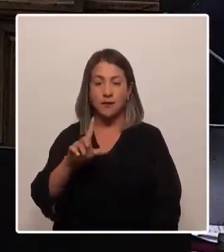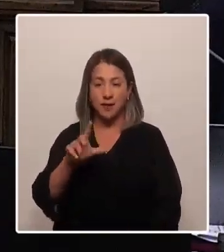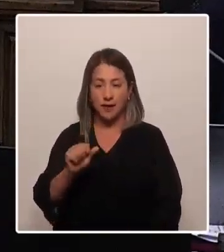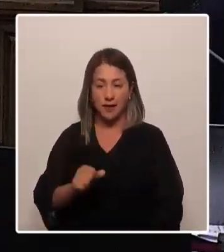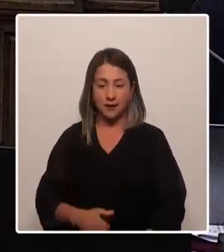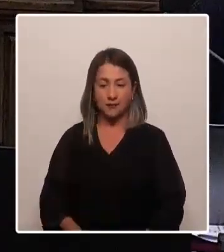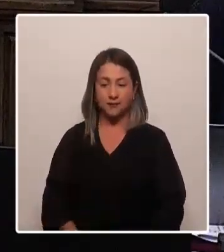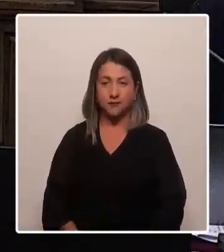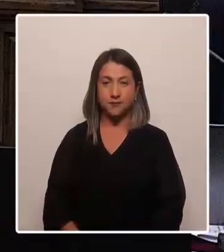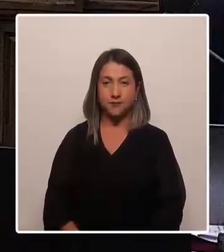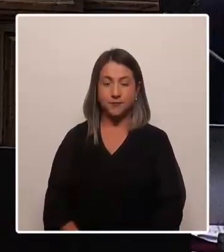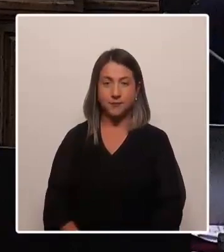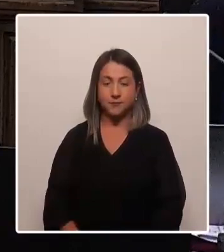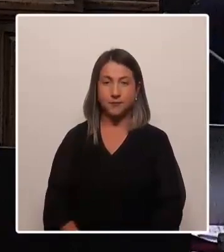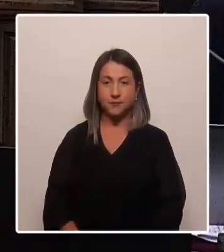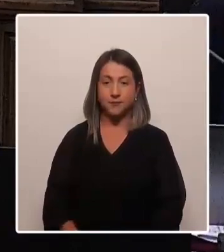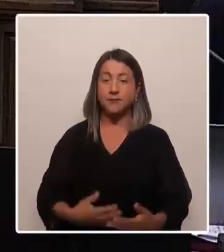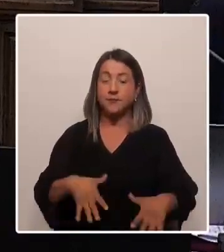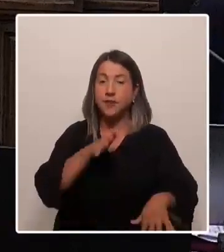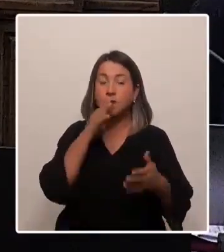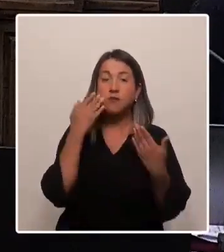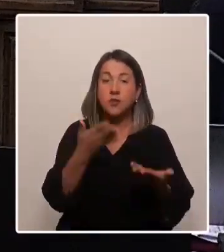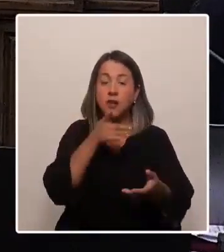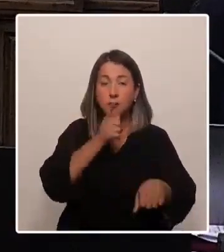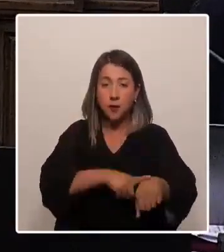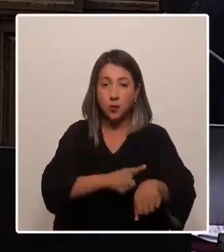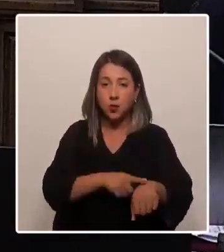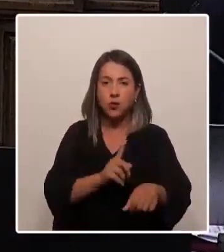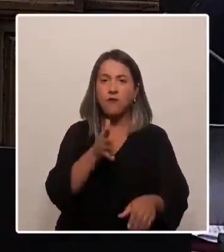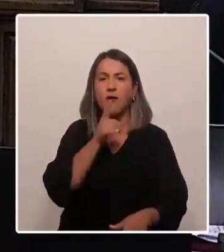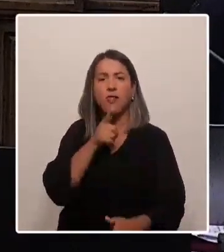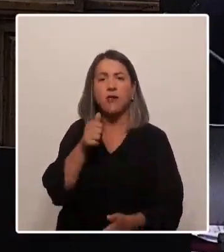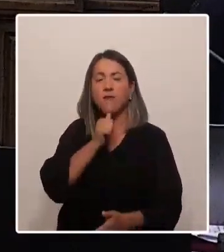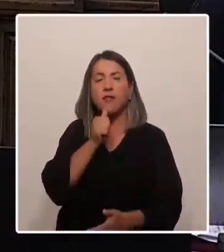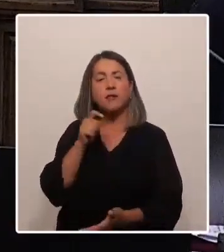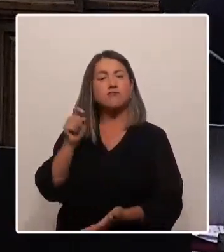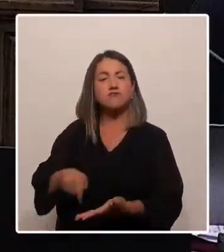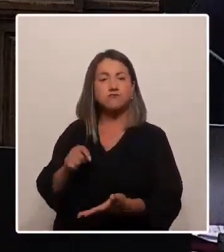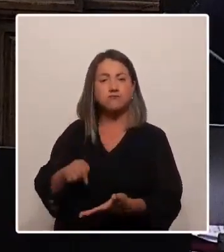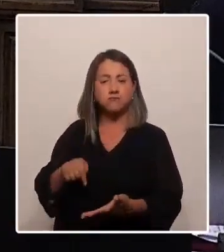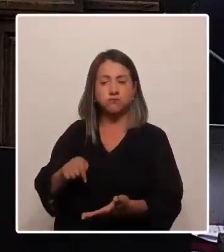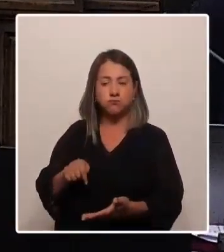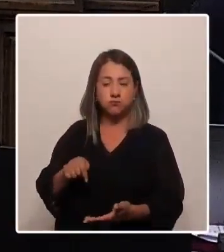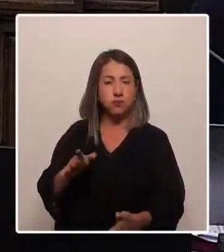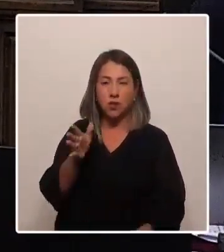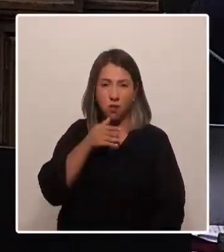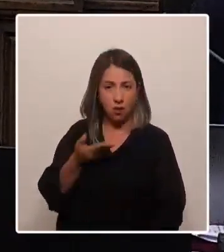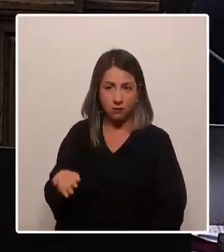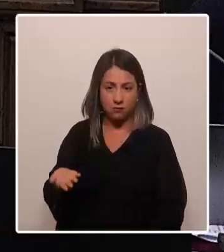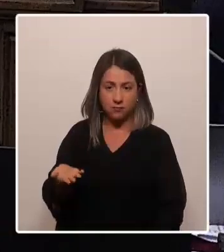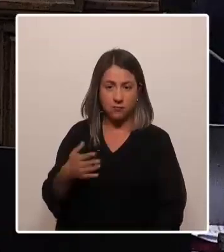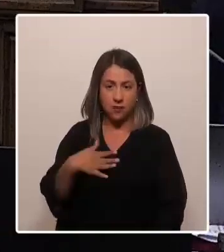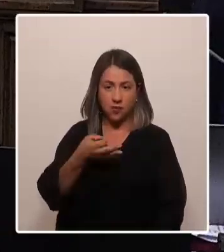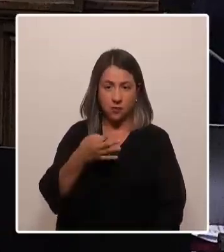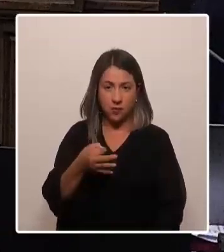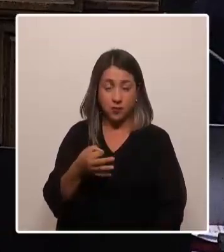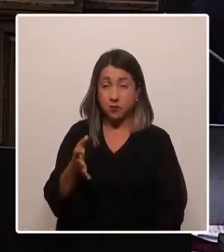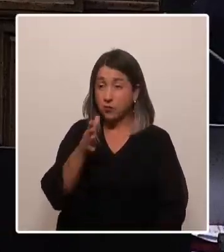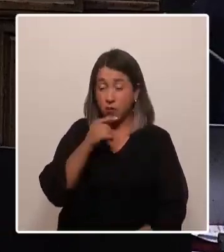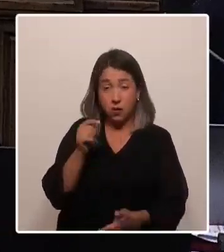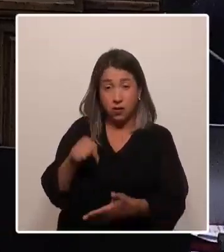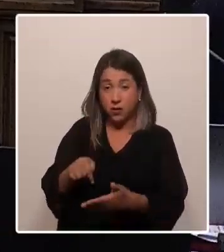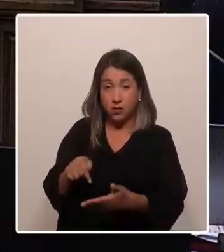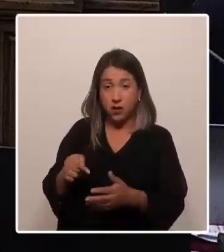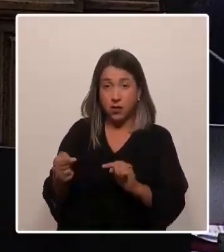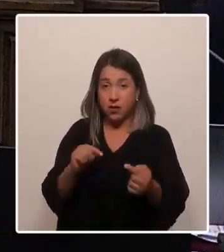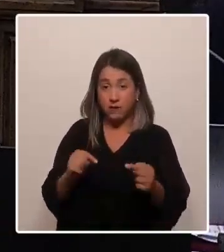Le daremos los minutos una vez que se inscriba, porque no está inscrita la convencional Carolina Videla. Pero no está inscrita en el debate para